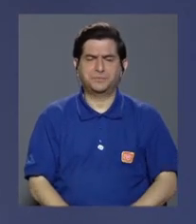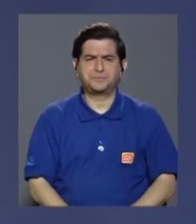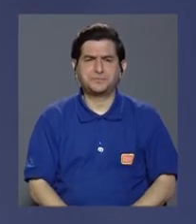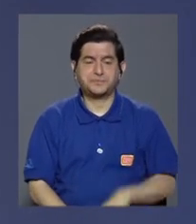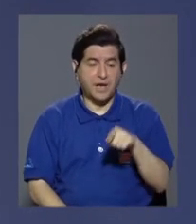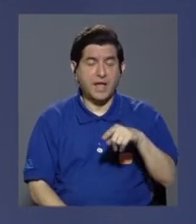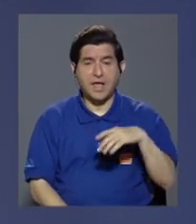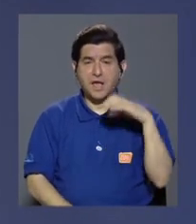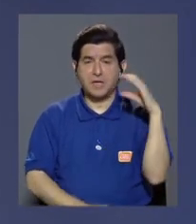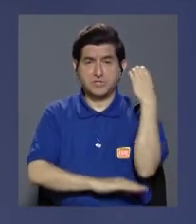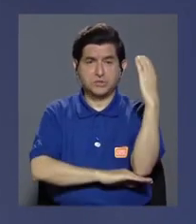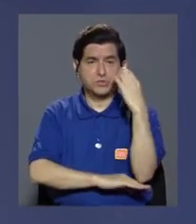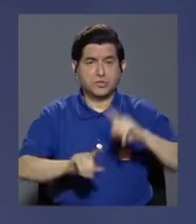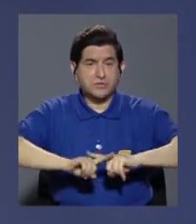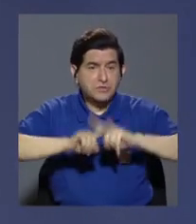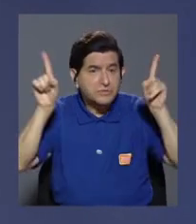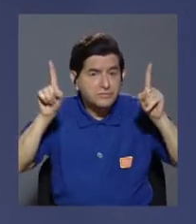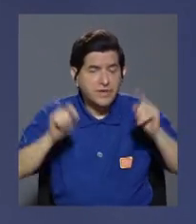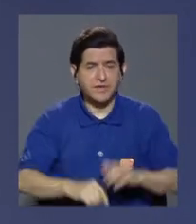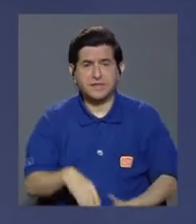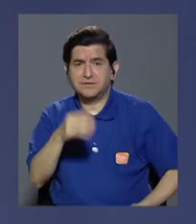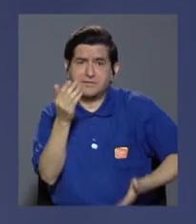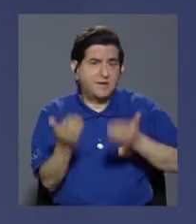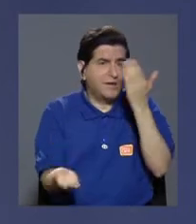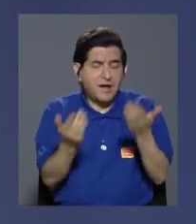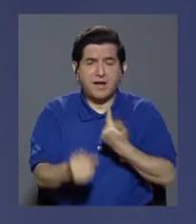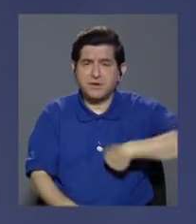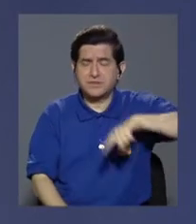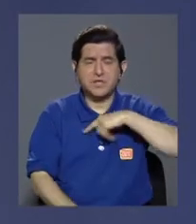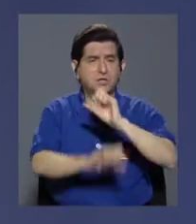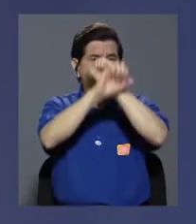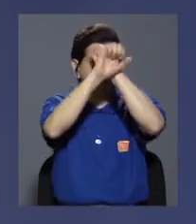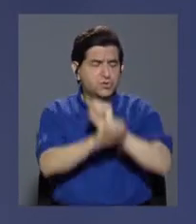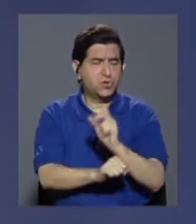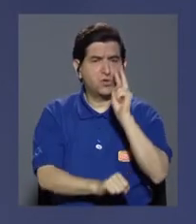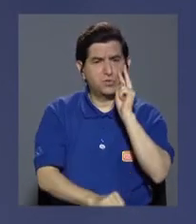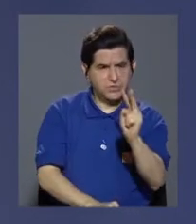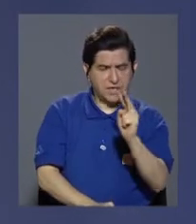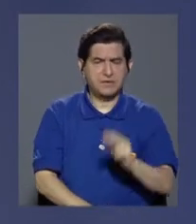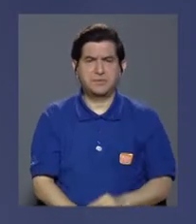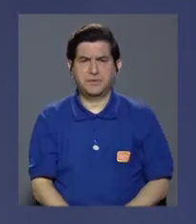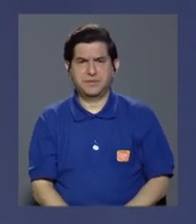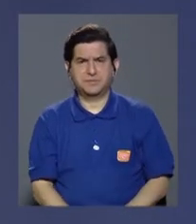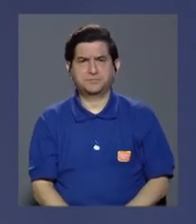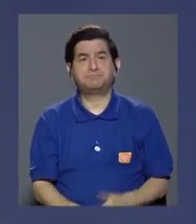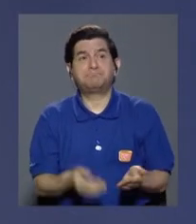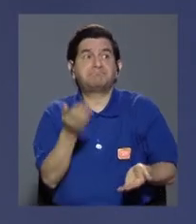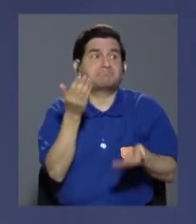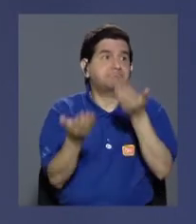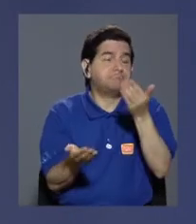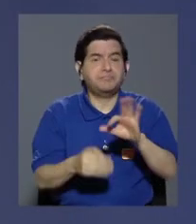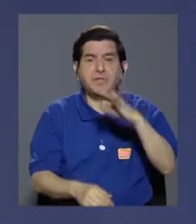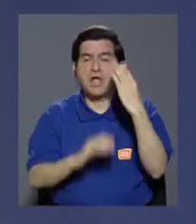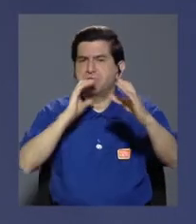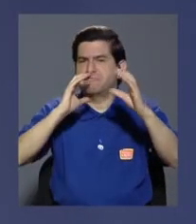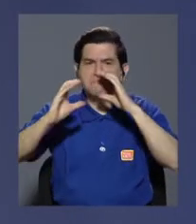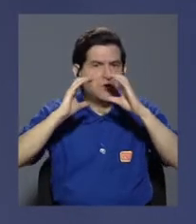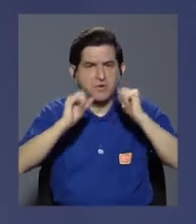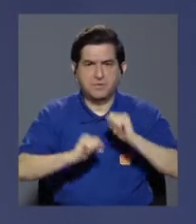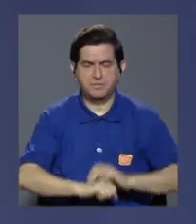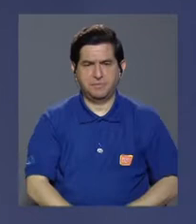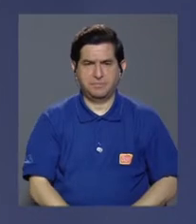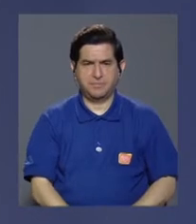es una colombia muy diferente a la que estuvimos acostumbrados a ver inclusive los medios de